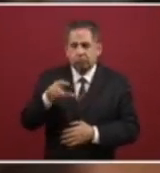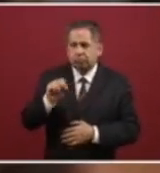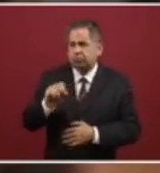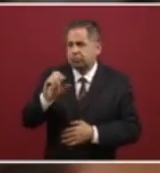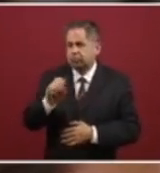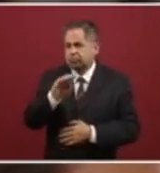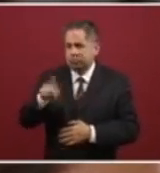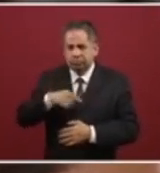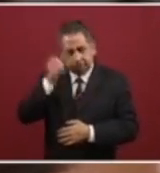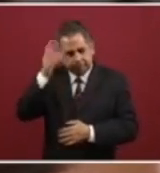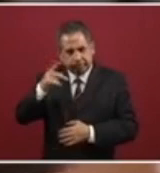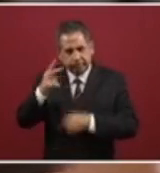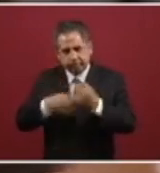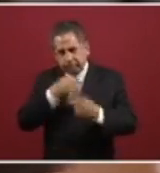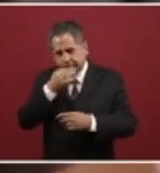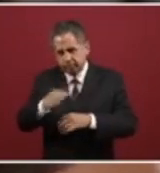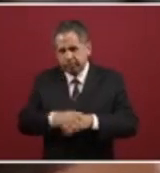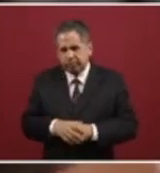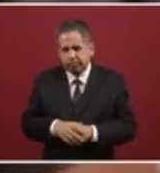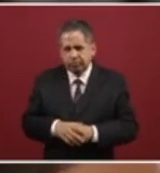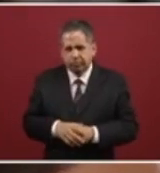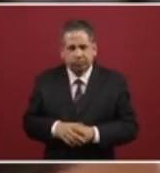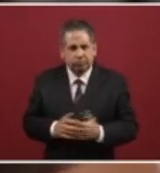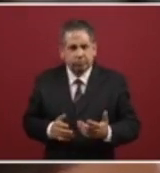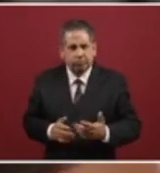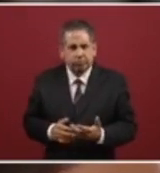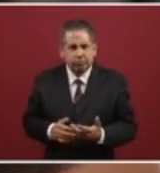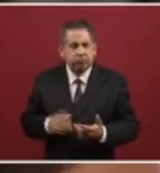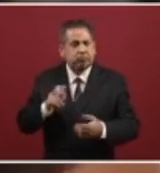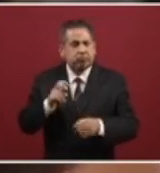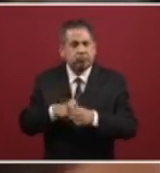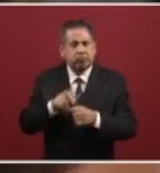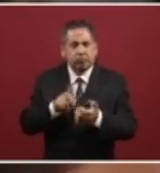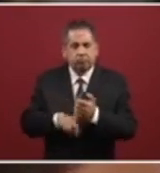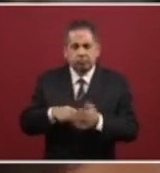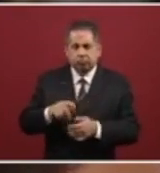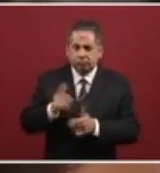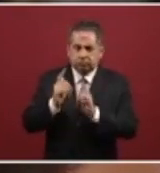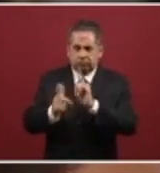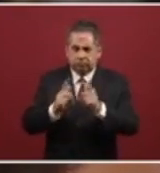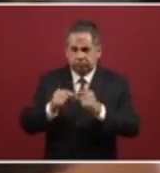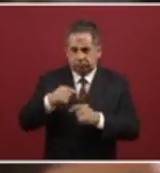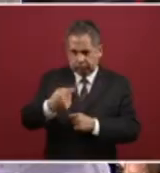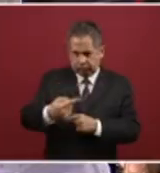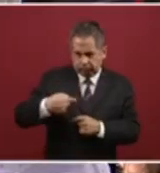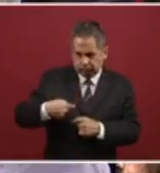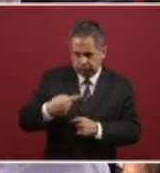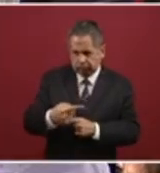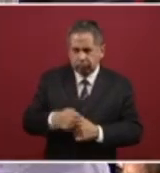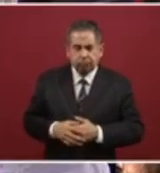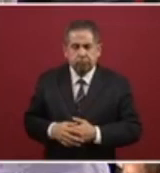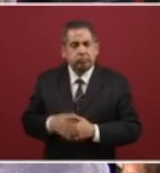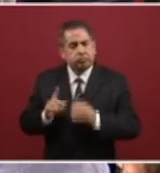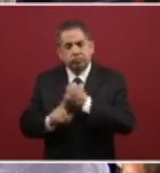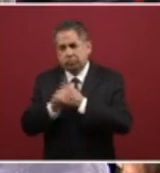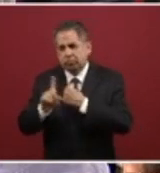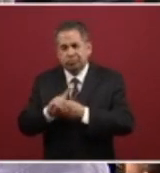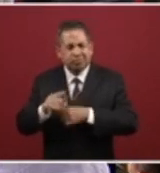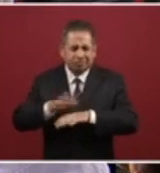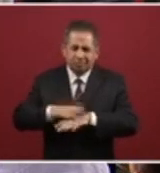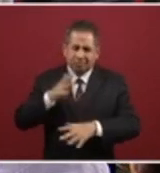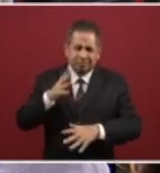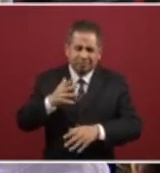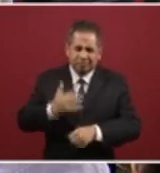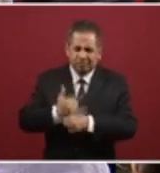me olvida decirlo, y de Daily News de los dos Laredos. Entonces, tenemos un problema tremendo de inseguridad, ya